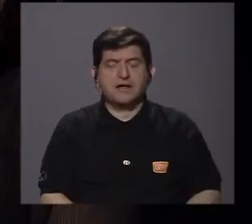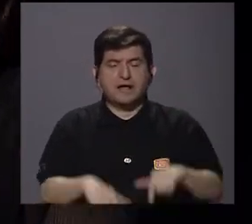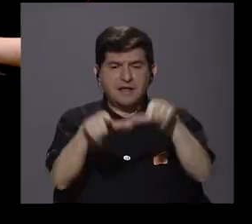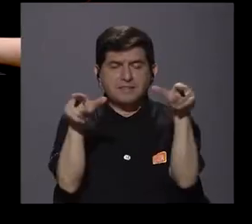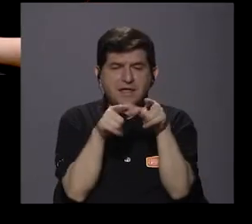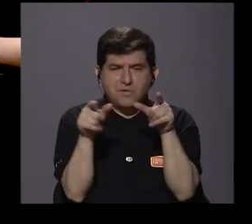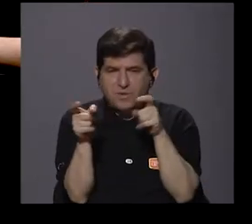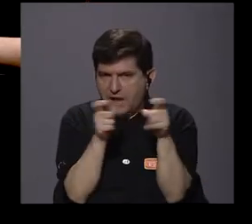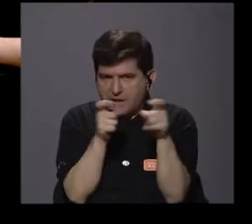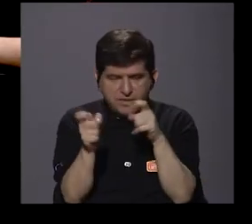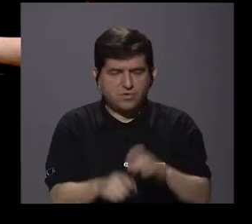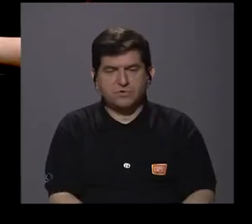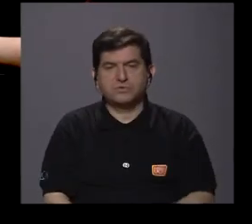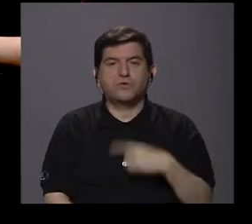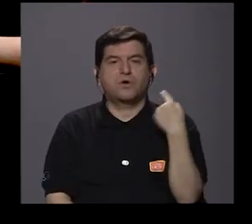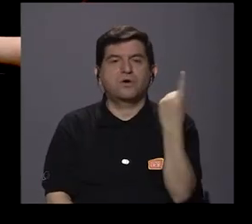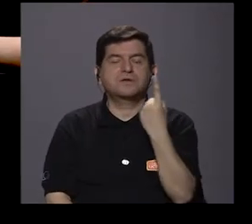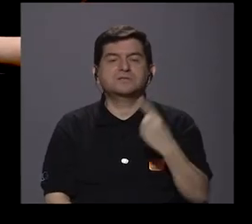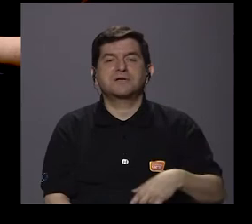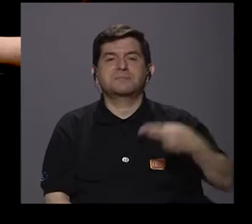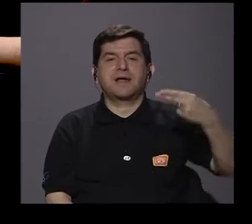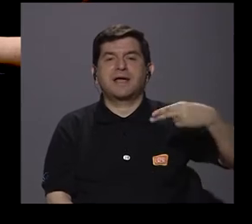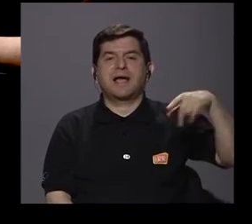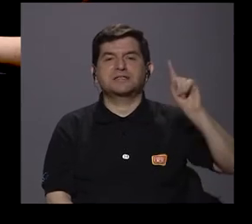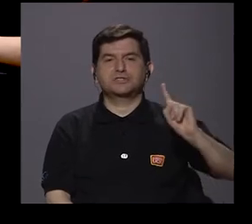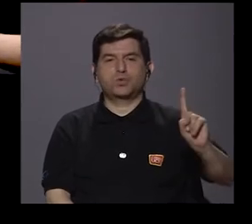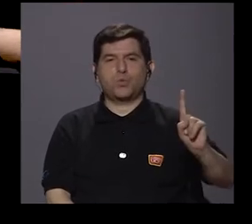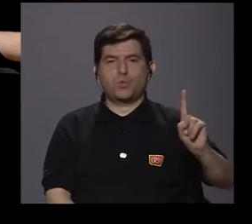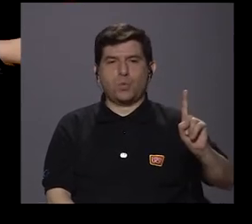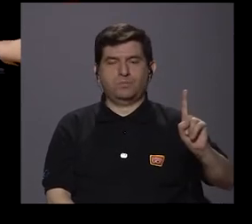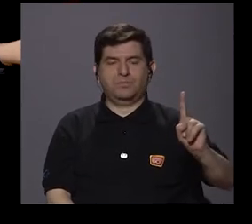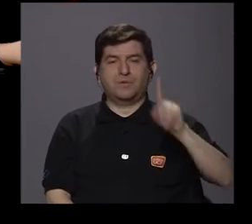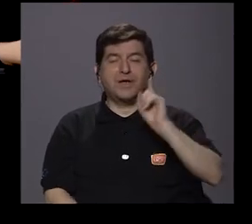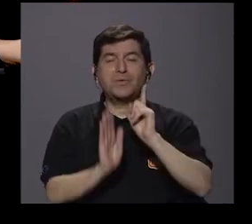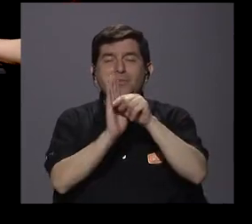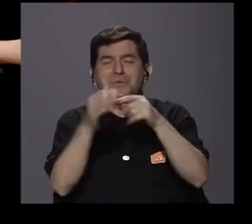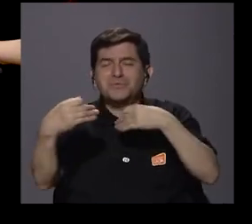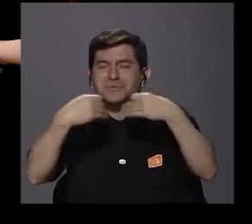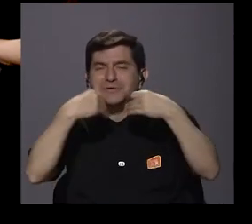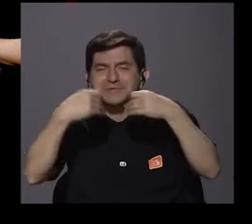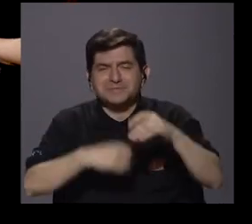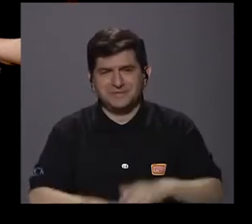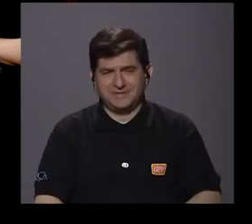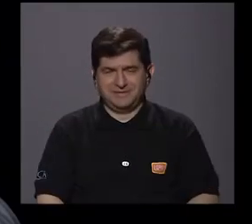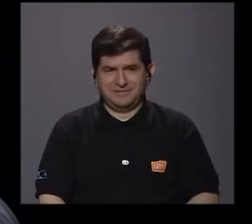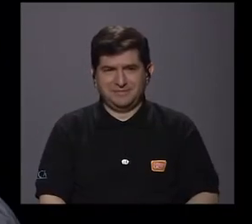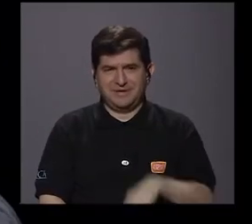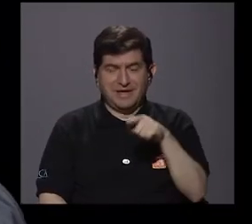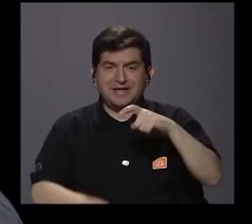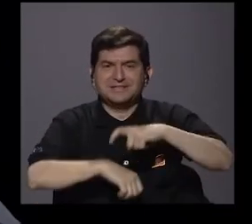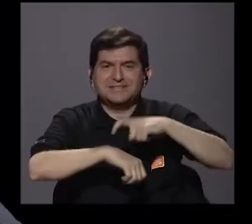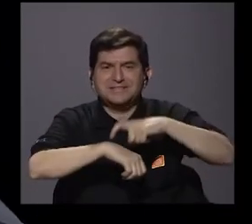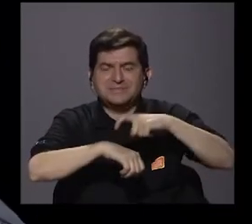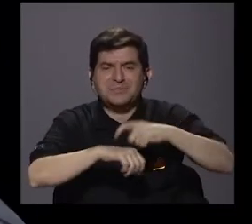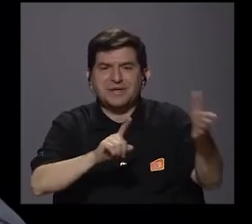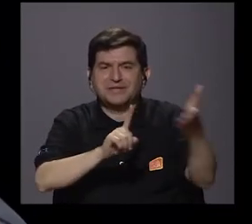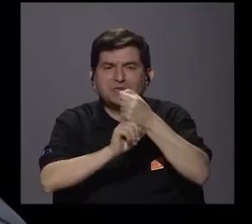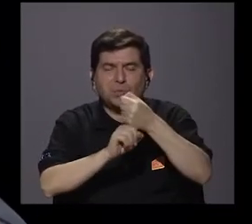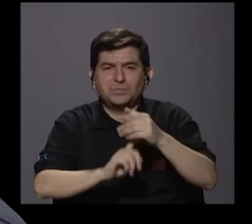checkpoint, siempre en H1. Nos queda un minuto, quiero que me cuente ese momento en el que se